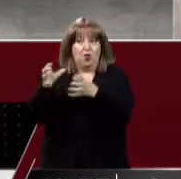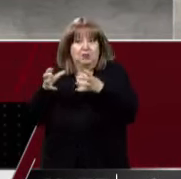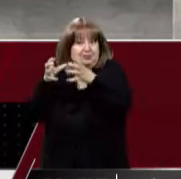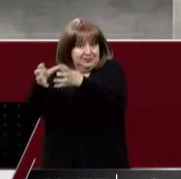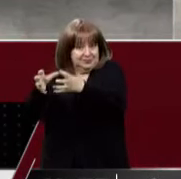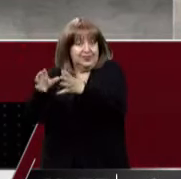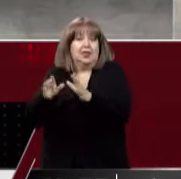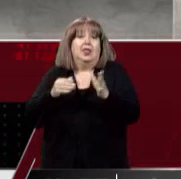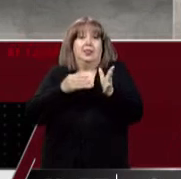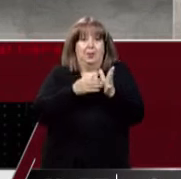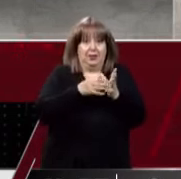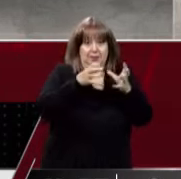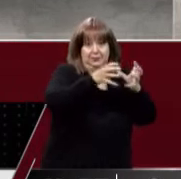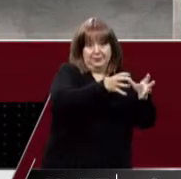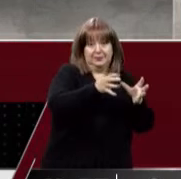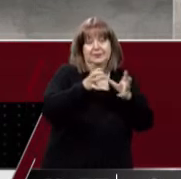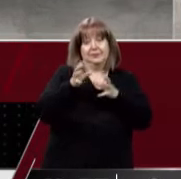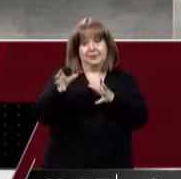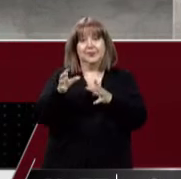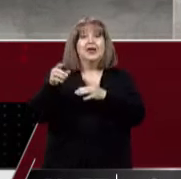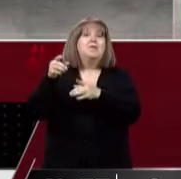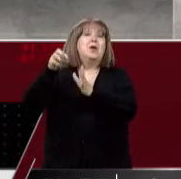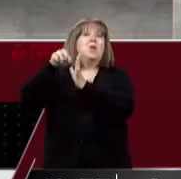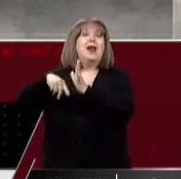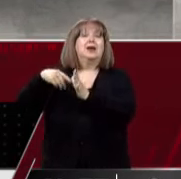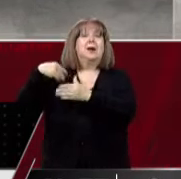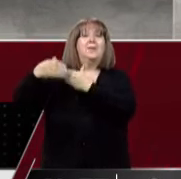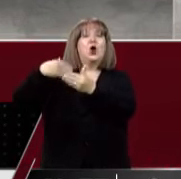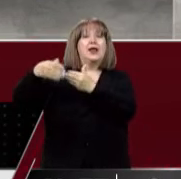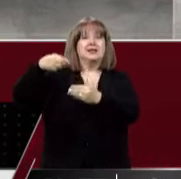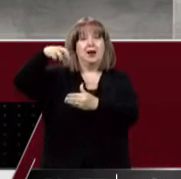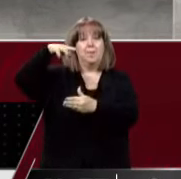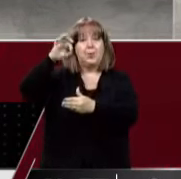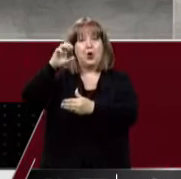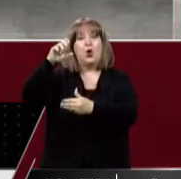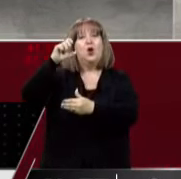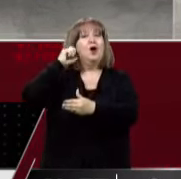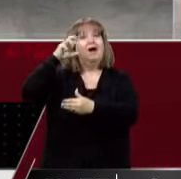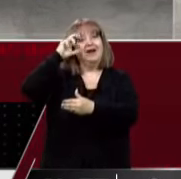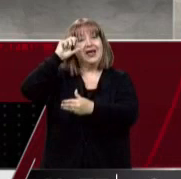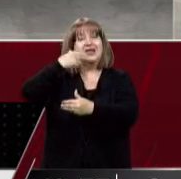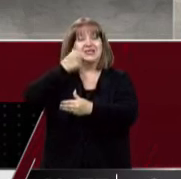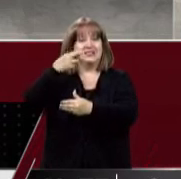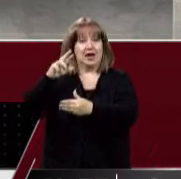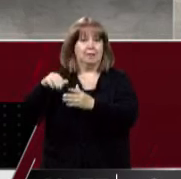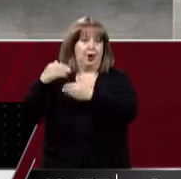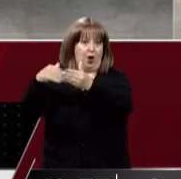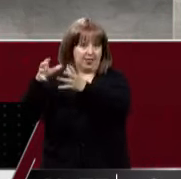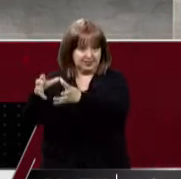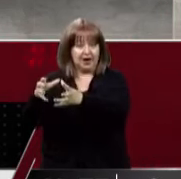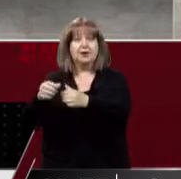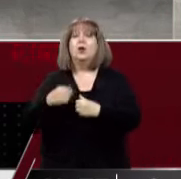algunos beneficiarios del plan Progresar. A ver, ¿cuándo lo cobrarían? Justamente es la